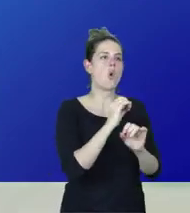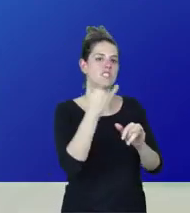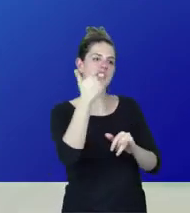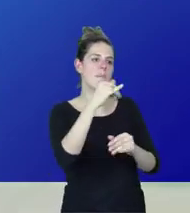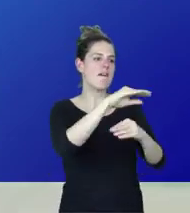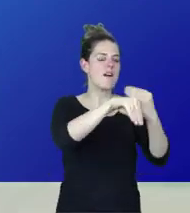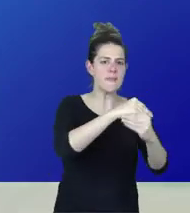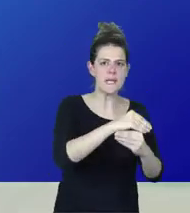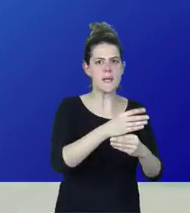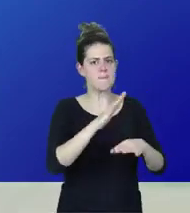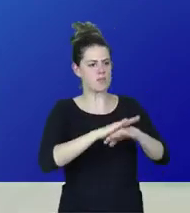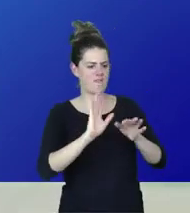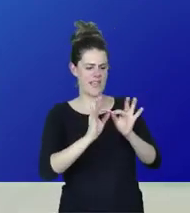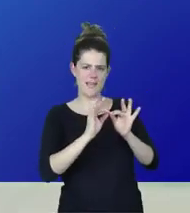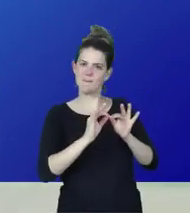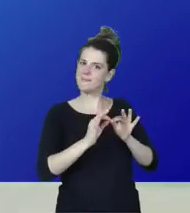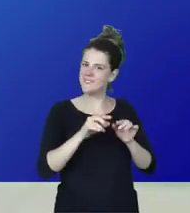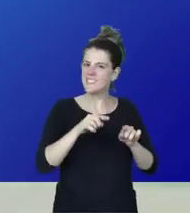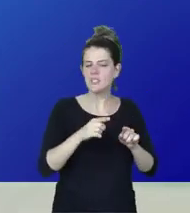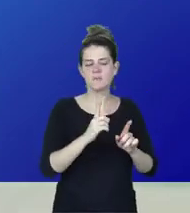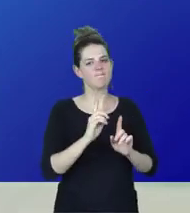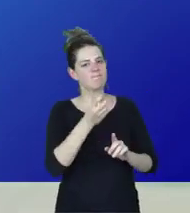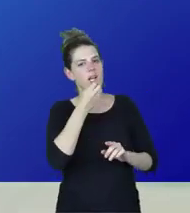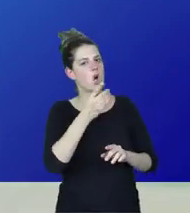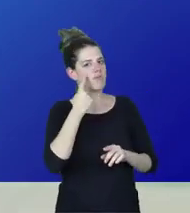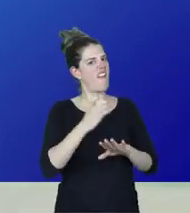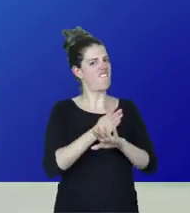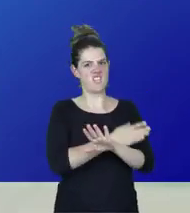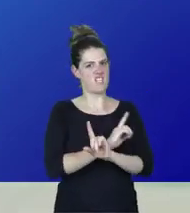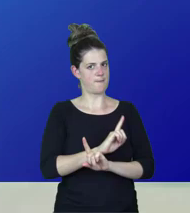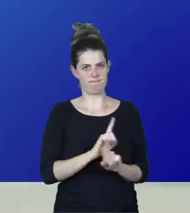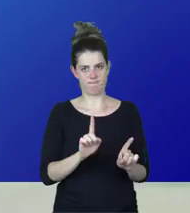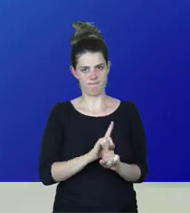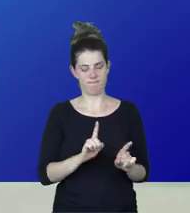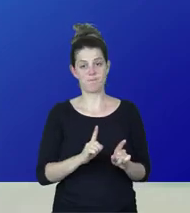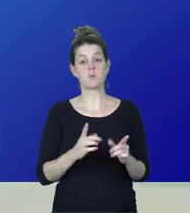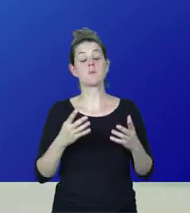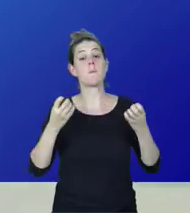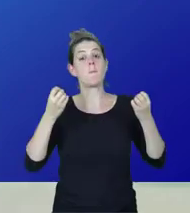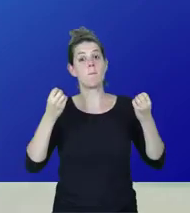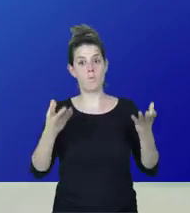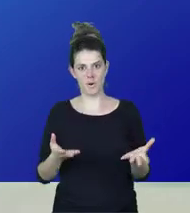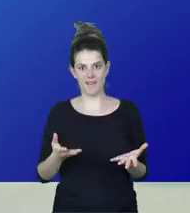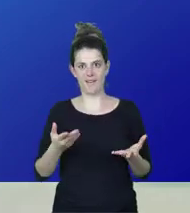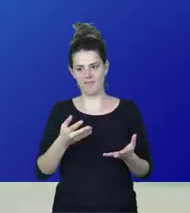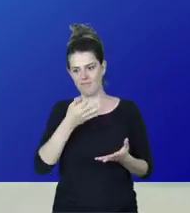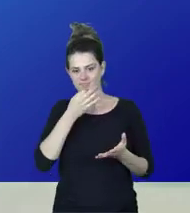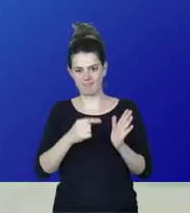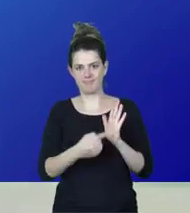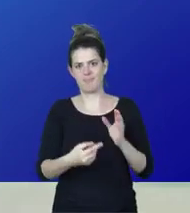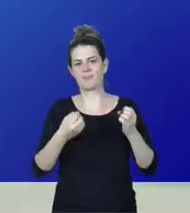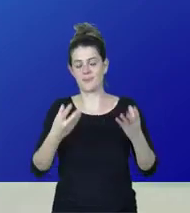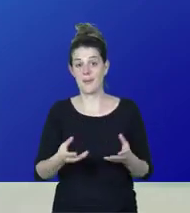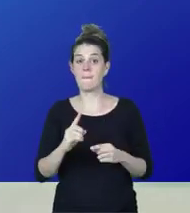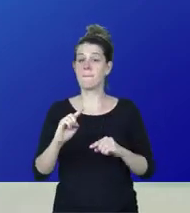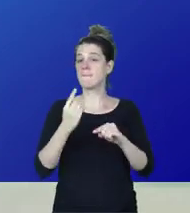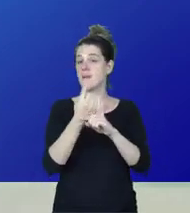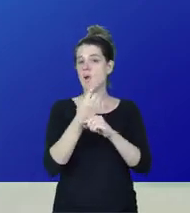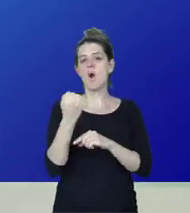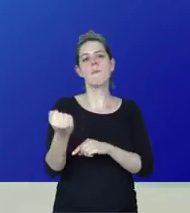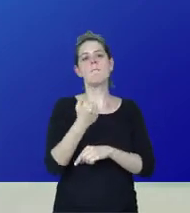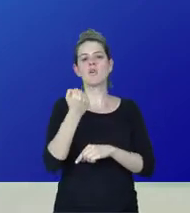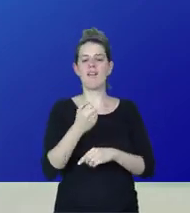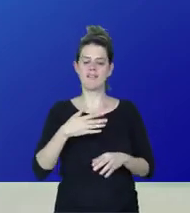con la familia. Ese tipo de situaciones deberían ser evitadas. ¿Por qué planteamos esto? Primero, para mantener el rol del intérprete, que